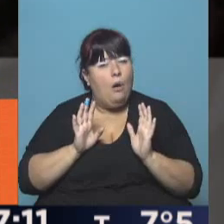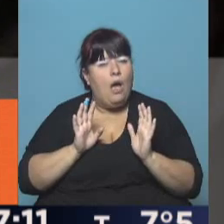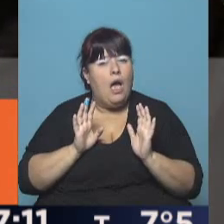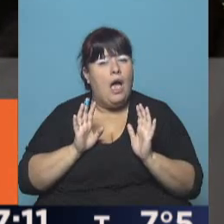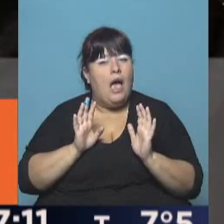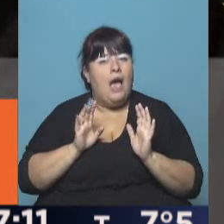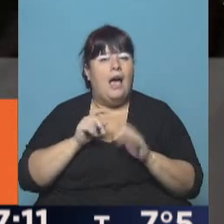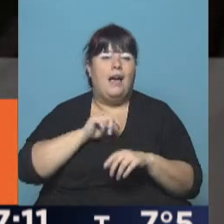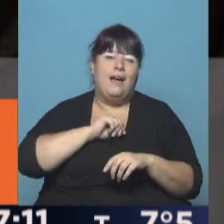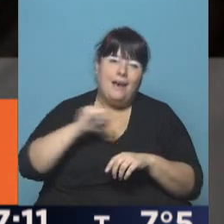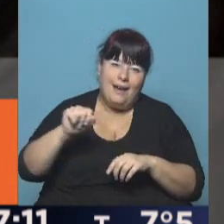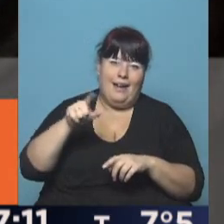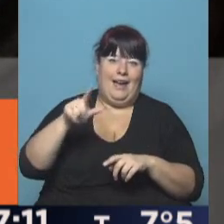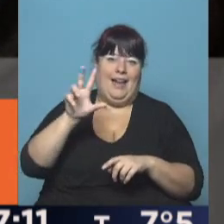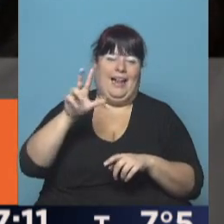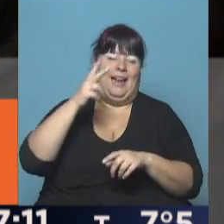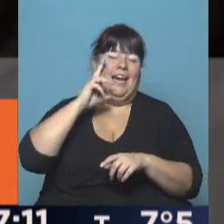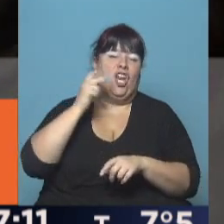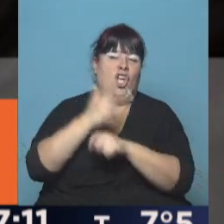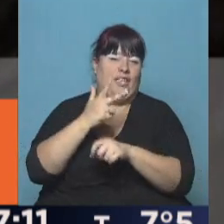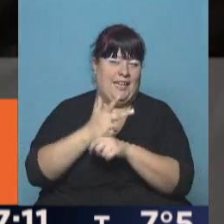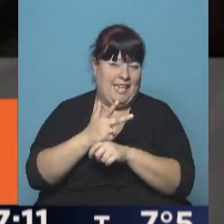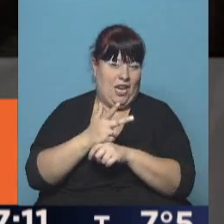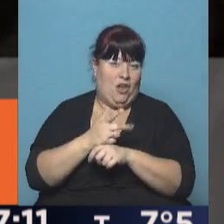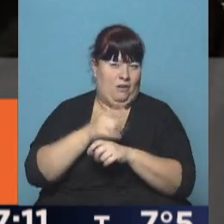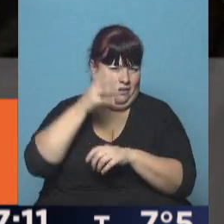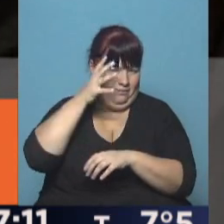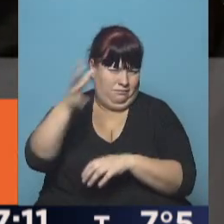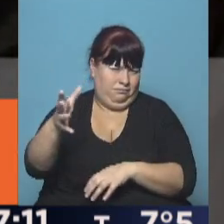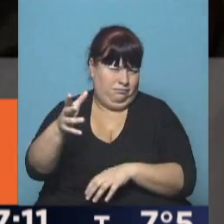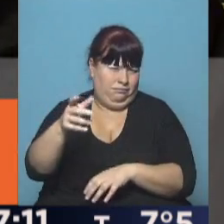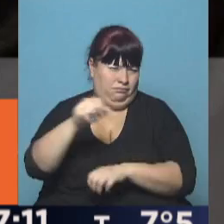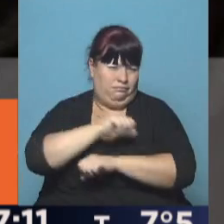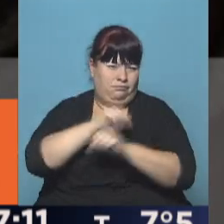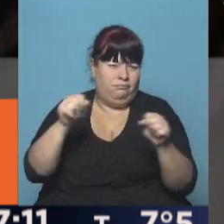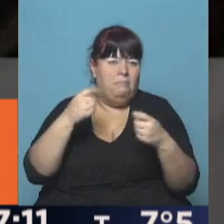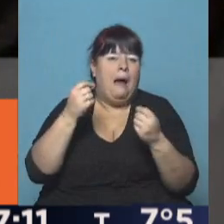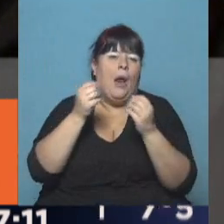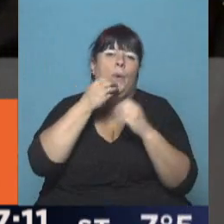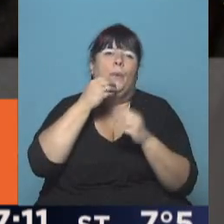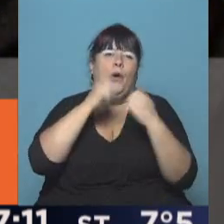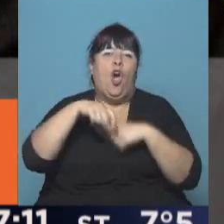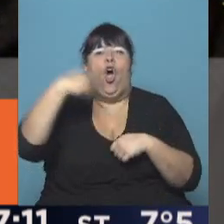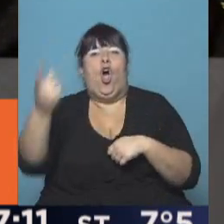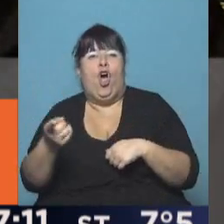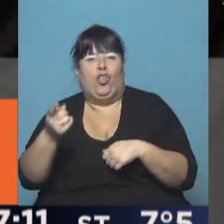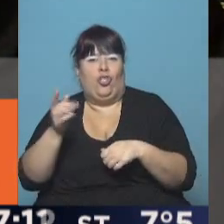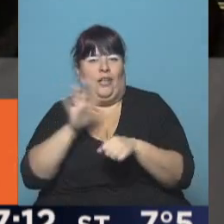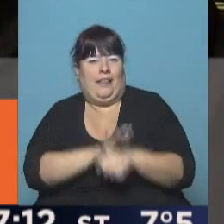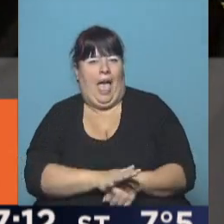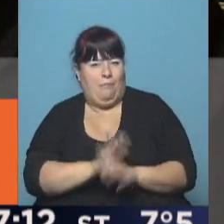dañar rio tercero con la brutalidad de un delito para incurrir un delito